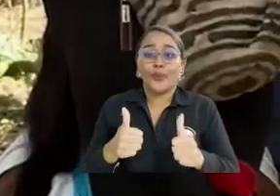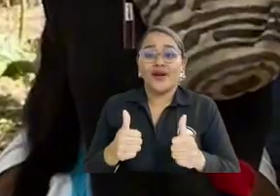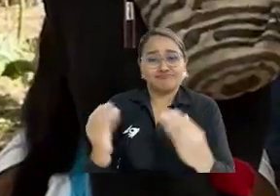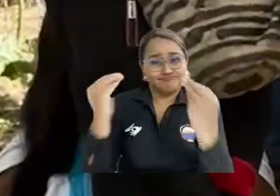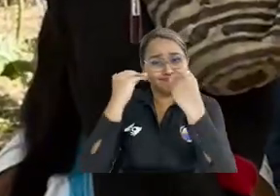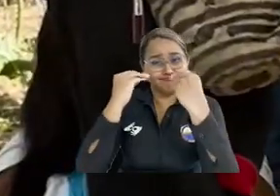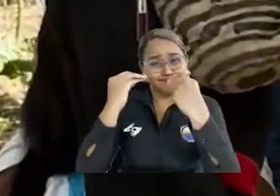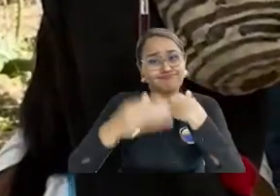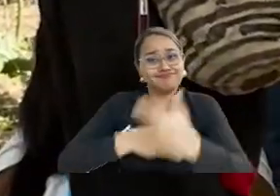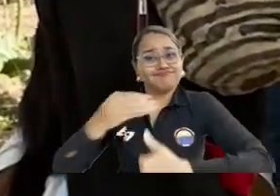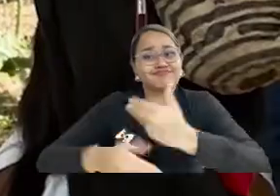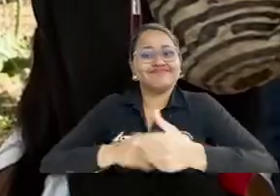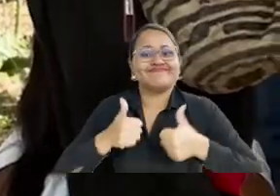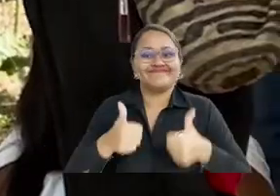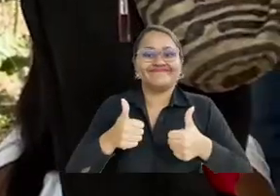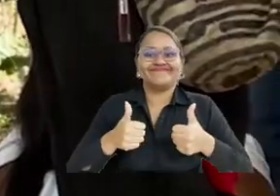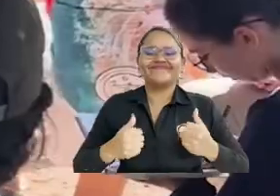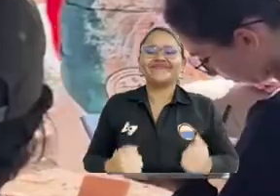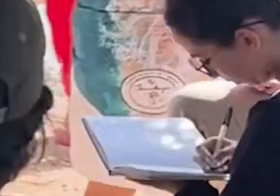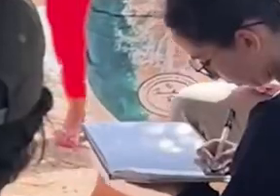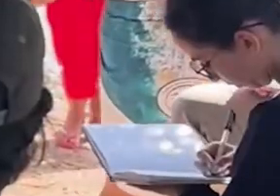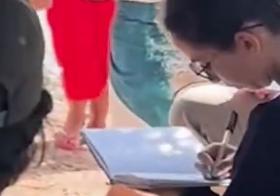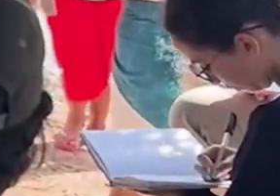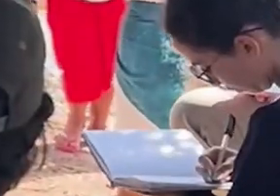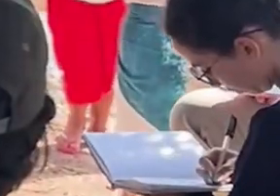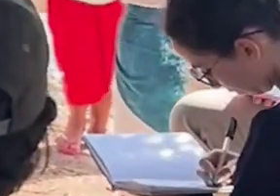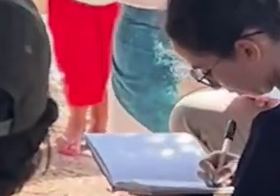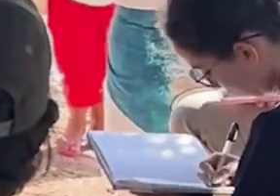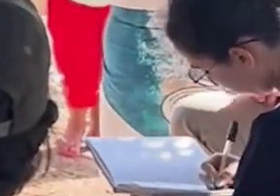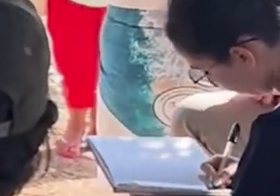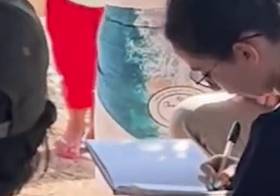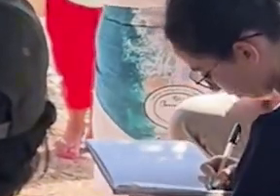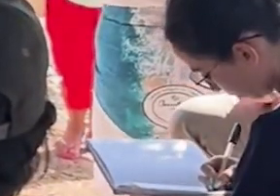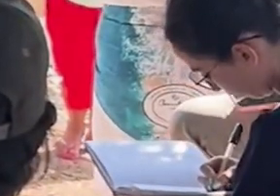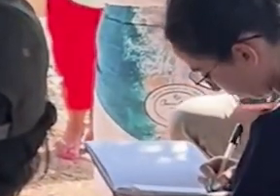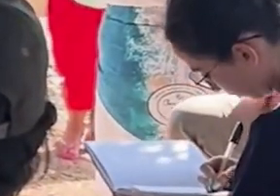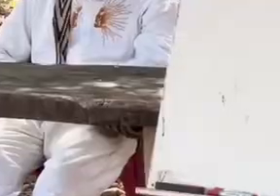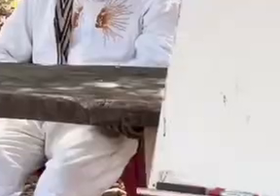porque ha facilitado este proceso.